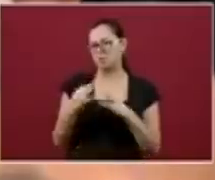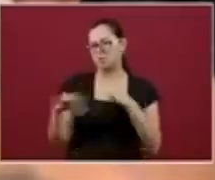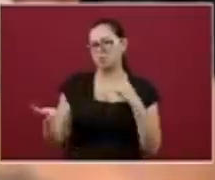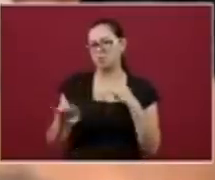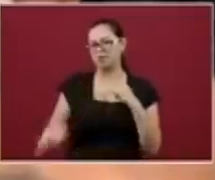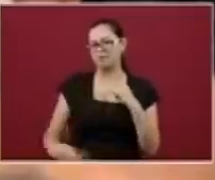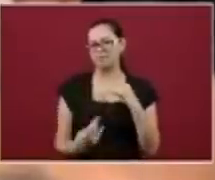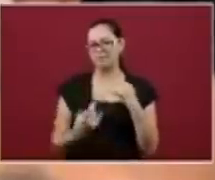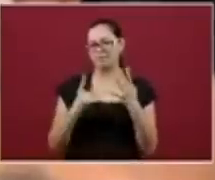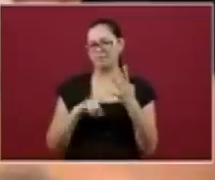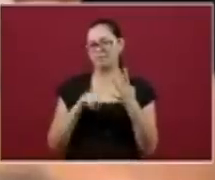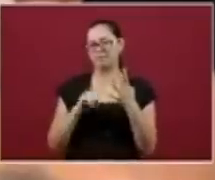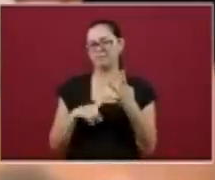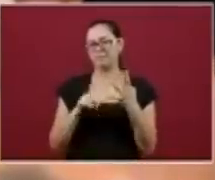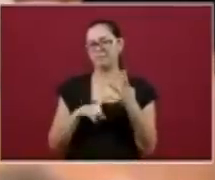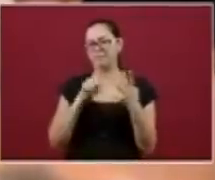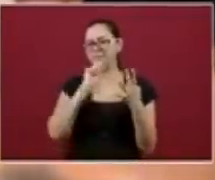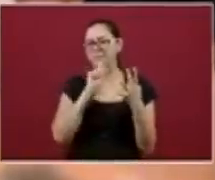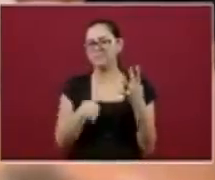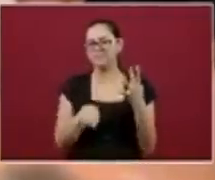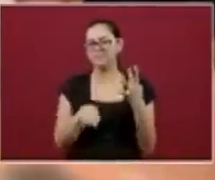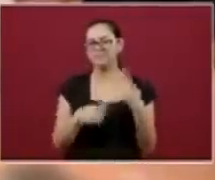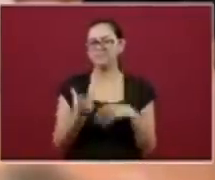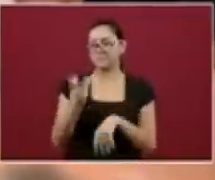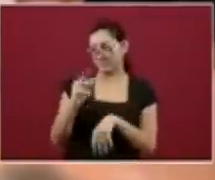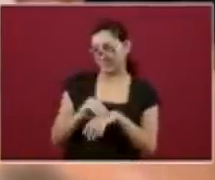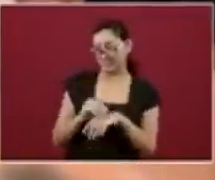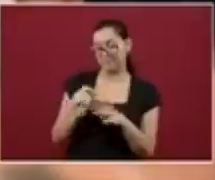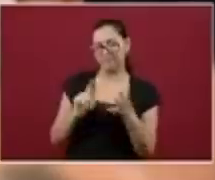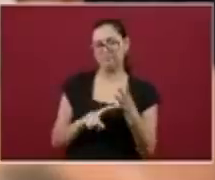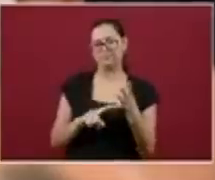pregunta, presidente, también, si me lo permite.